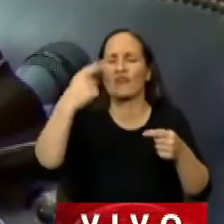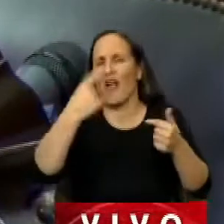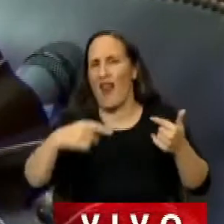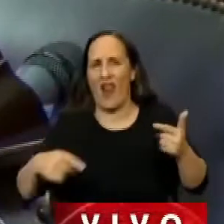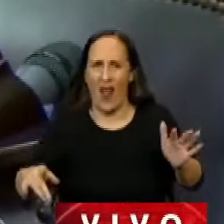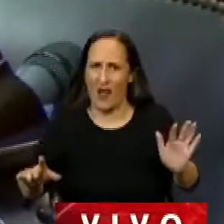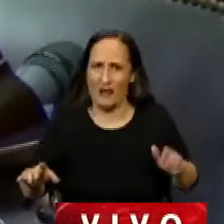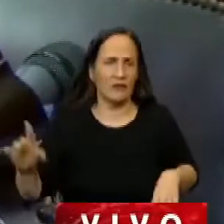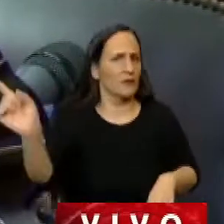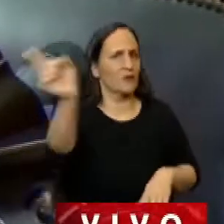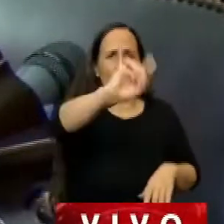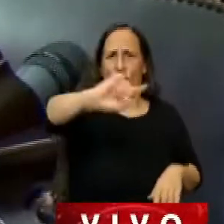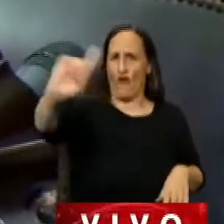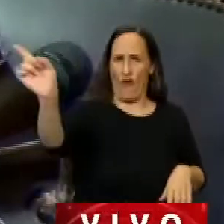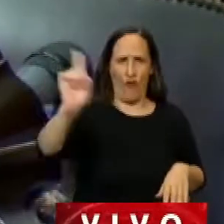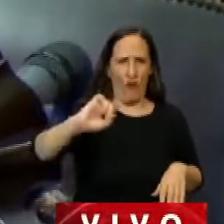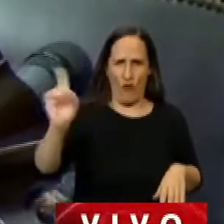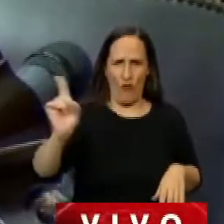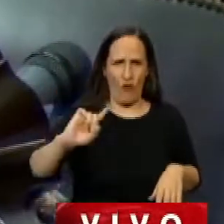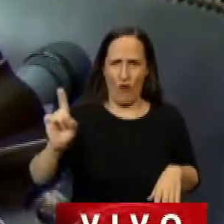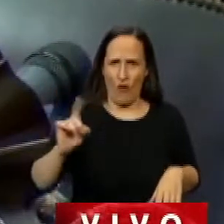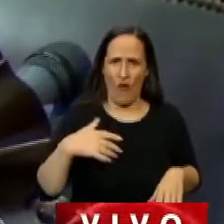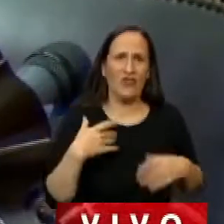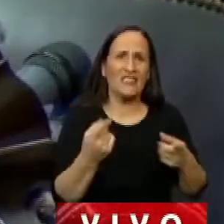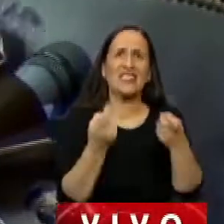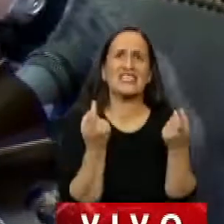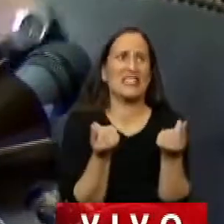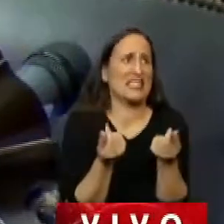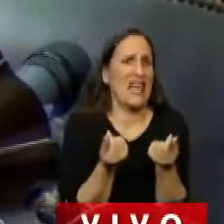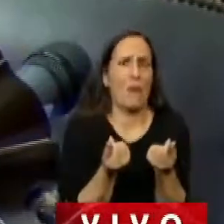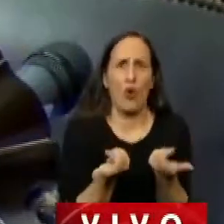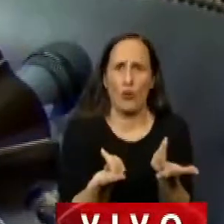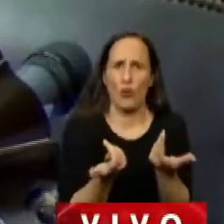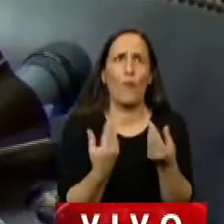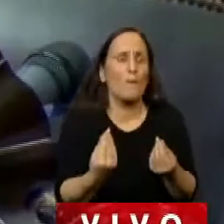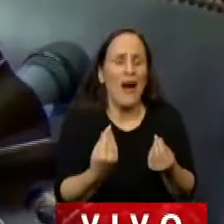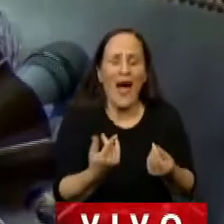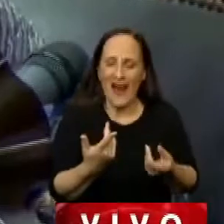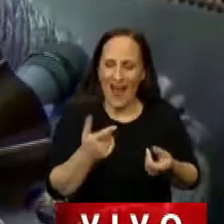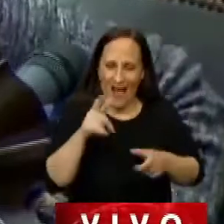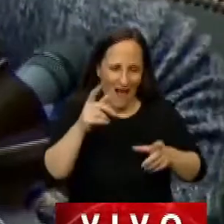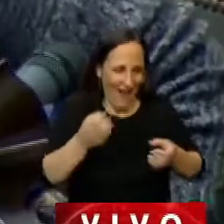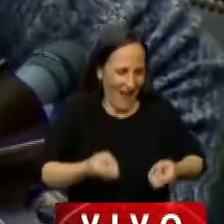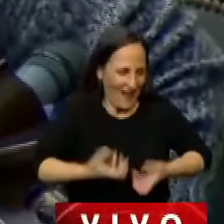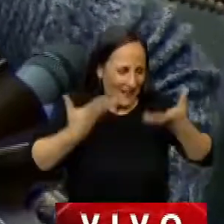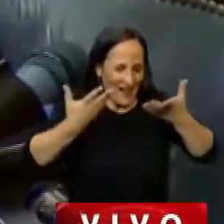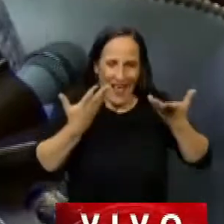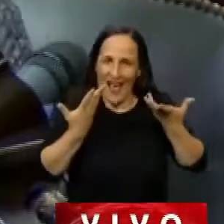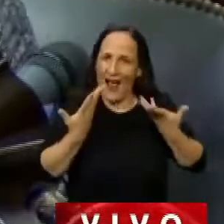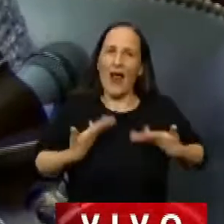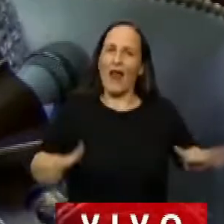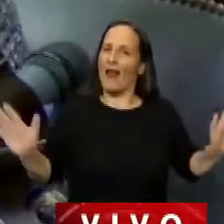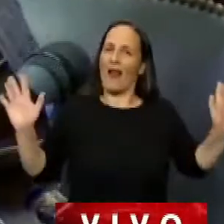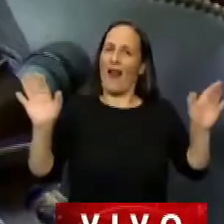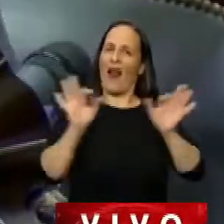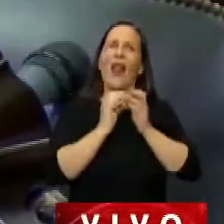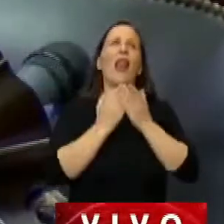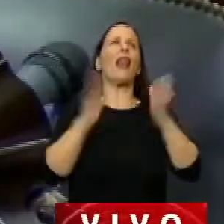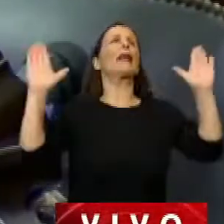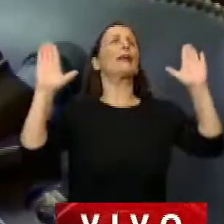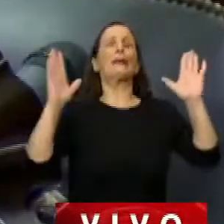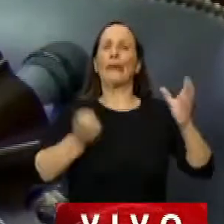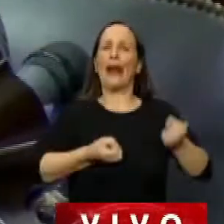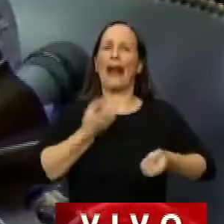¡No! Justamente hacen falta recursos para poder crear libremente. Y entonces aquellos que, al igual